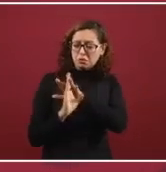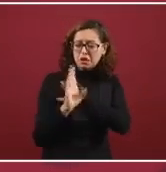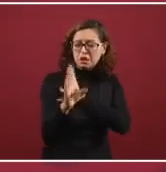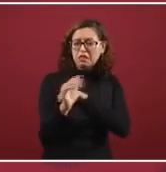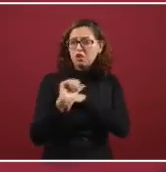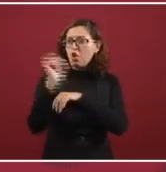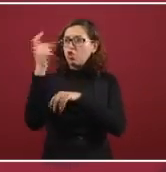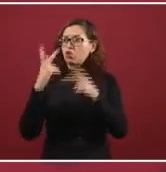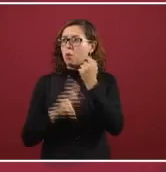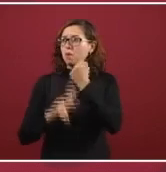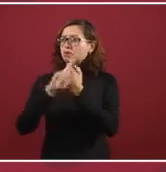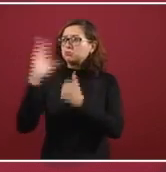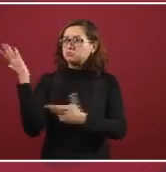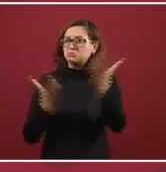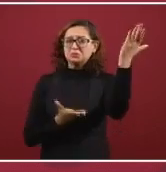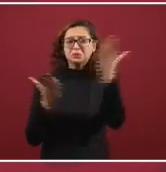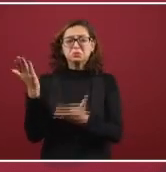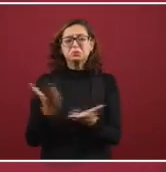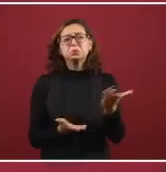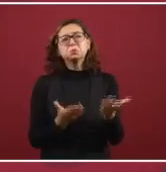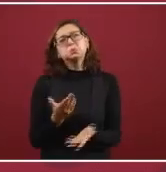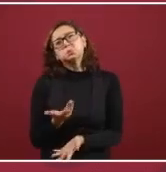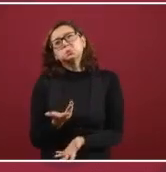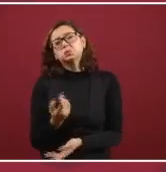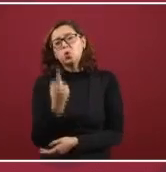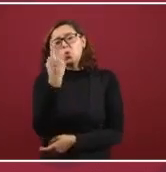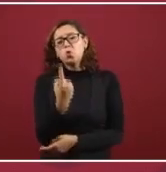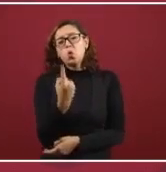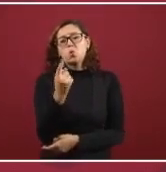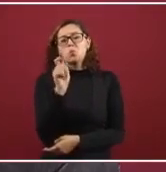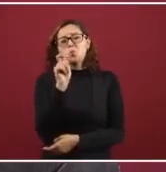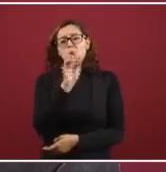países. Somos uno de los países con menos porcentaje en el mundo.